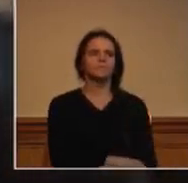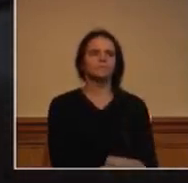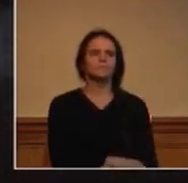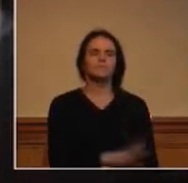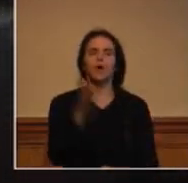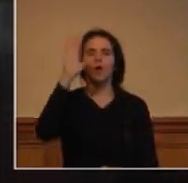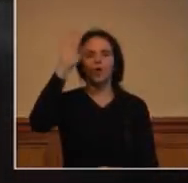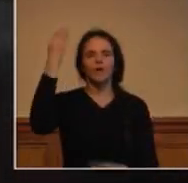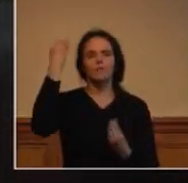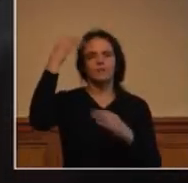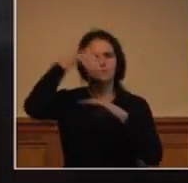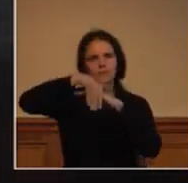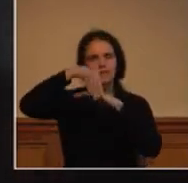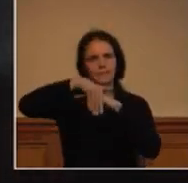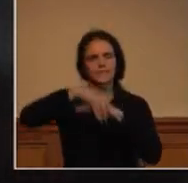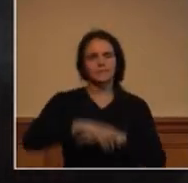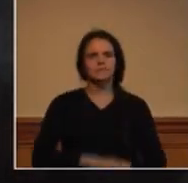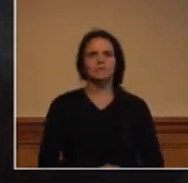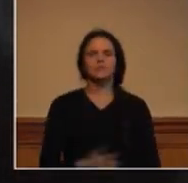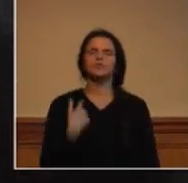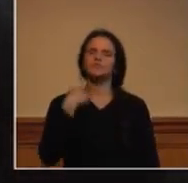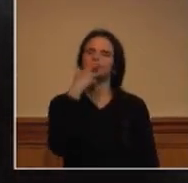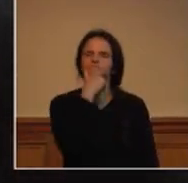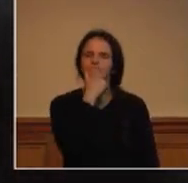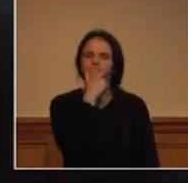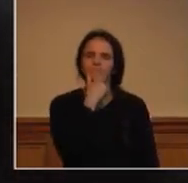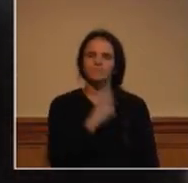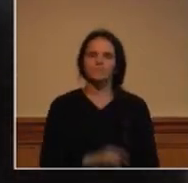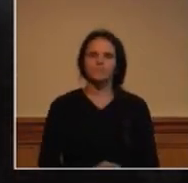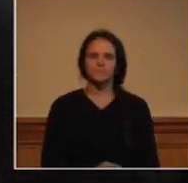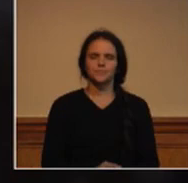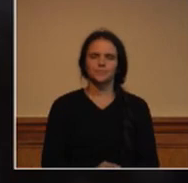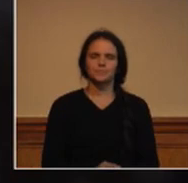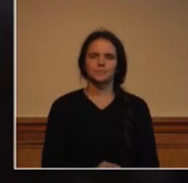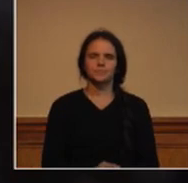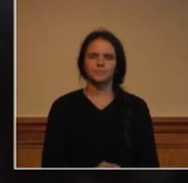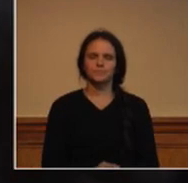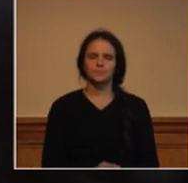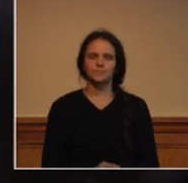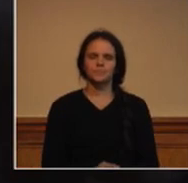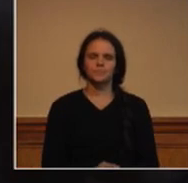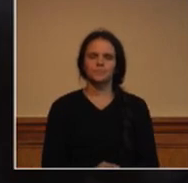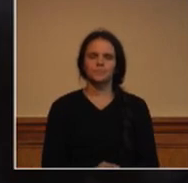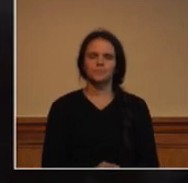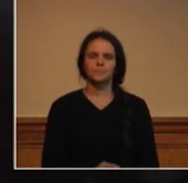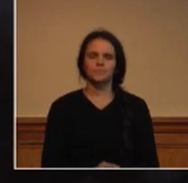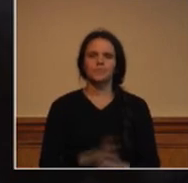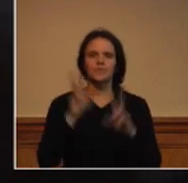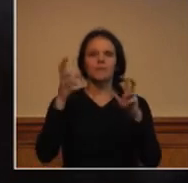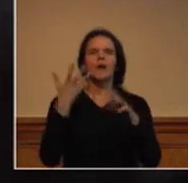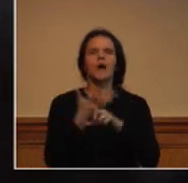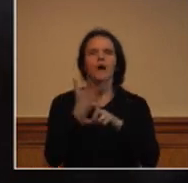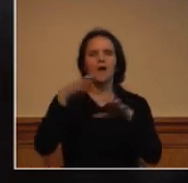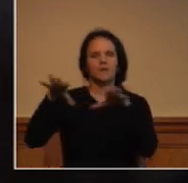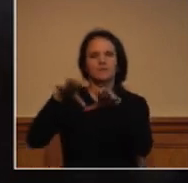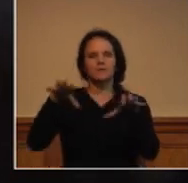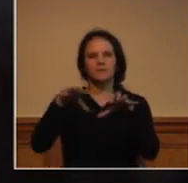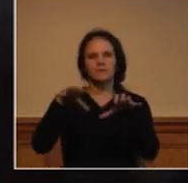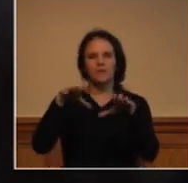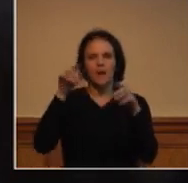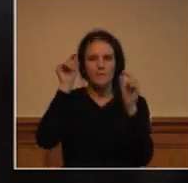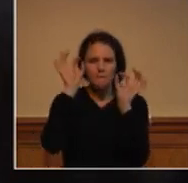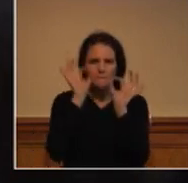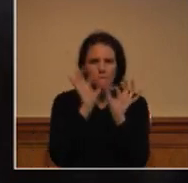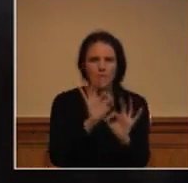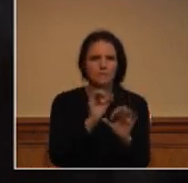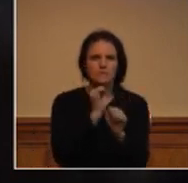Hola, buenas tardes. Tengo una duda en relación a si hay alguna actividad específica, por ejemplo,